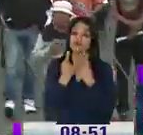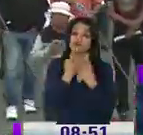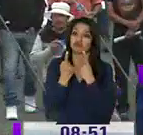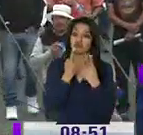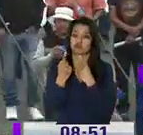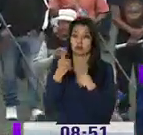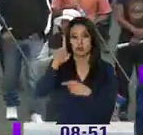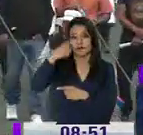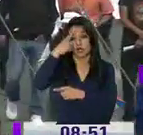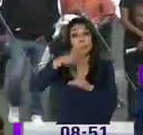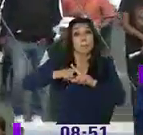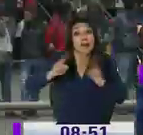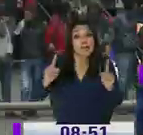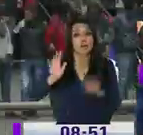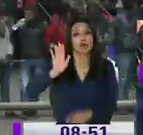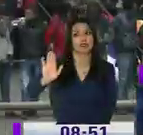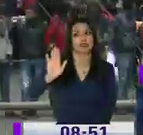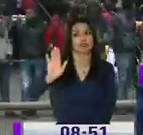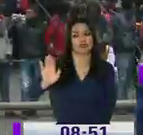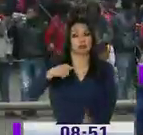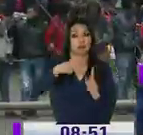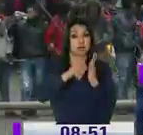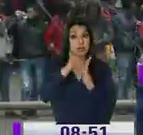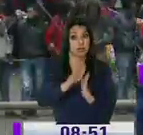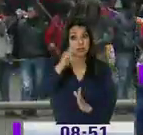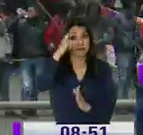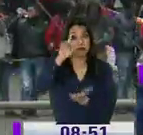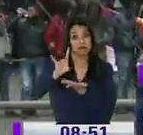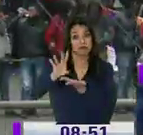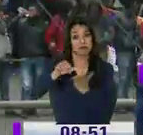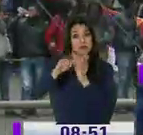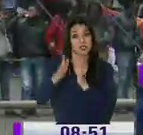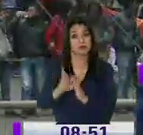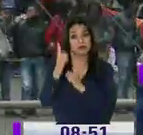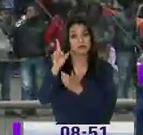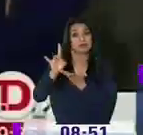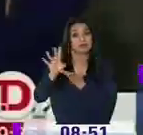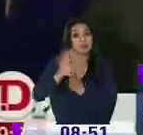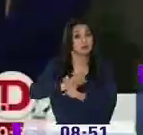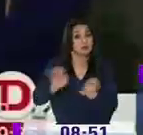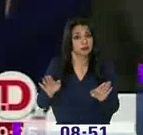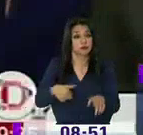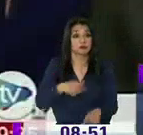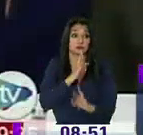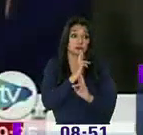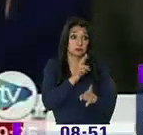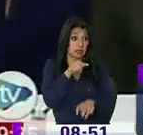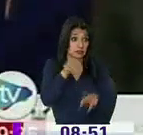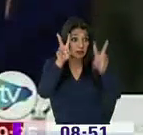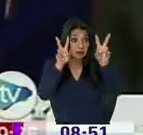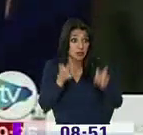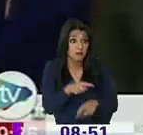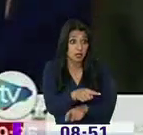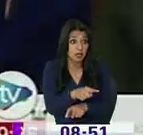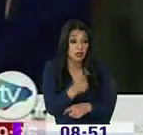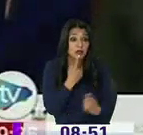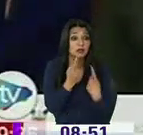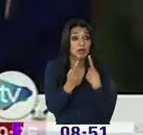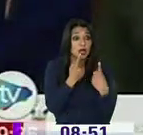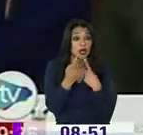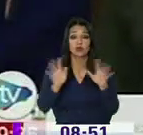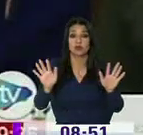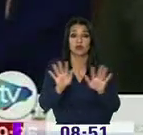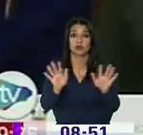gobierno. Uno de los pedidos es la salida de la ministra de Gobierno y del ministro de Defensa. No me voy a pronunciar sobre los temas que puedan estar en